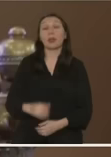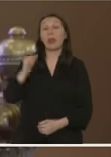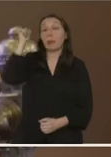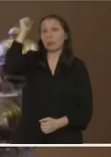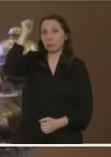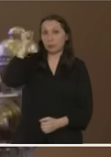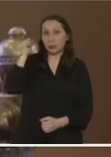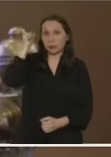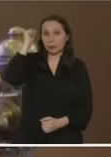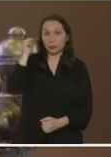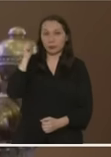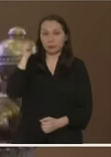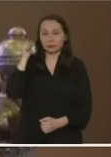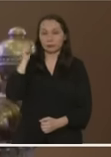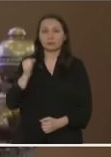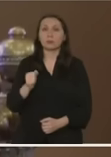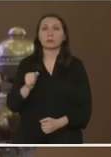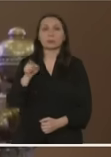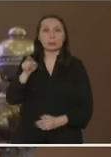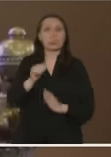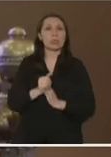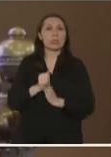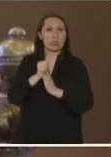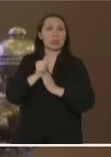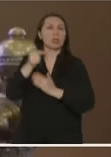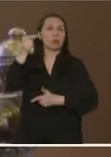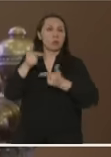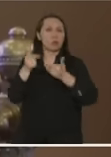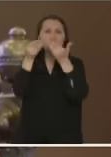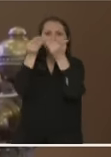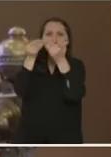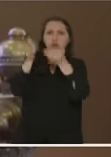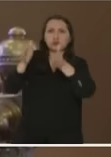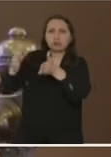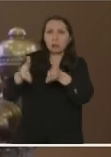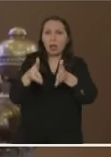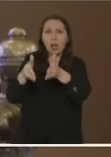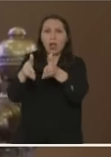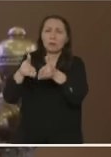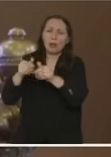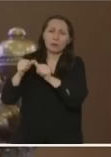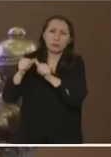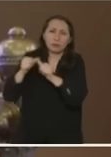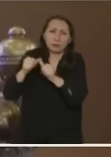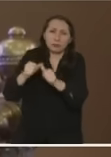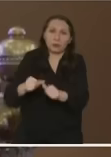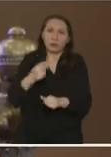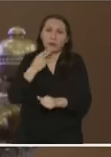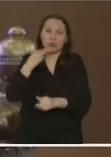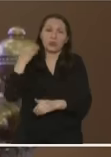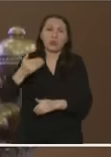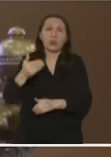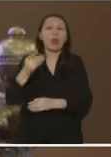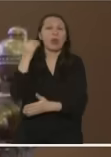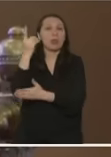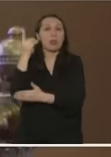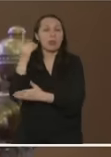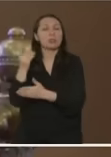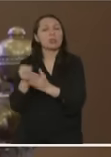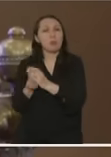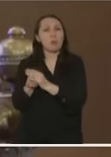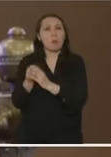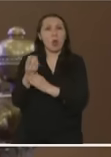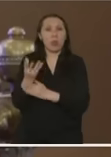Sebastián Piñera Echeñique fue un líder político que abrió camino a lo largo de toda su trayectoria a una derecha